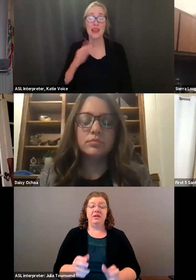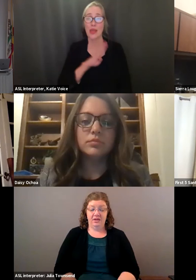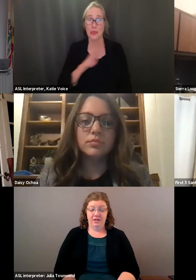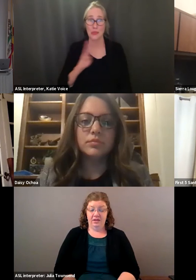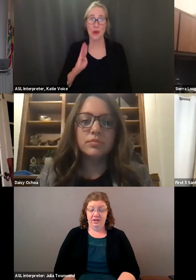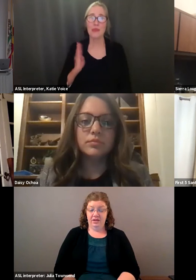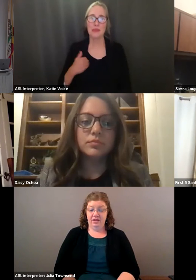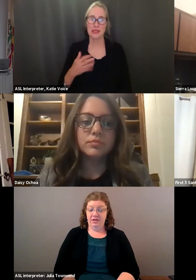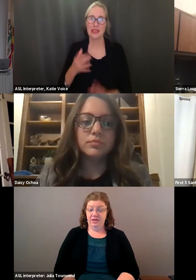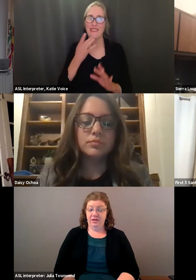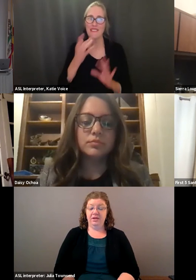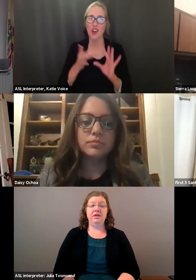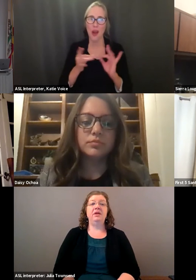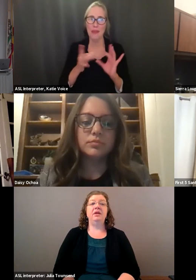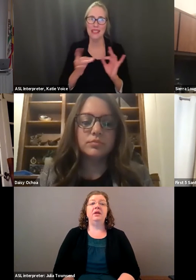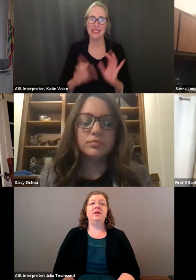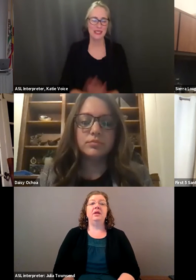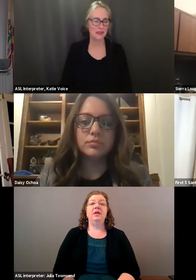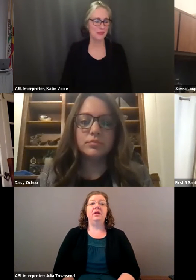comentarios.